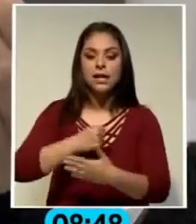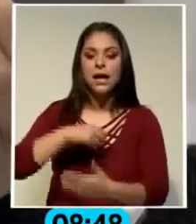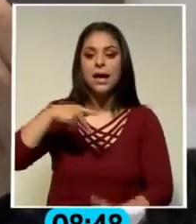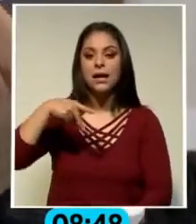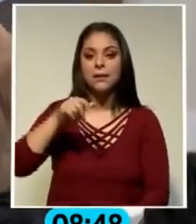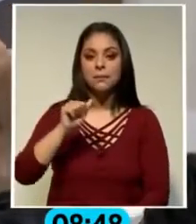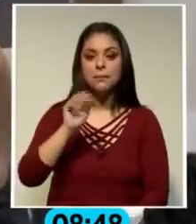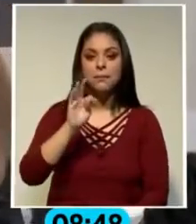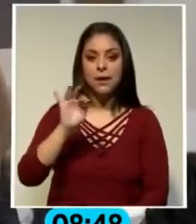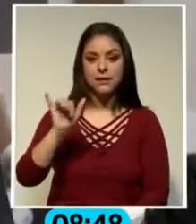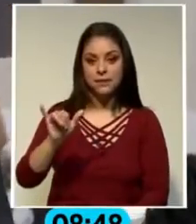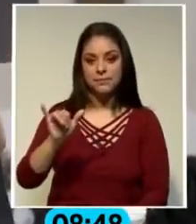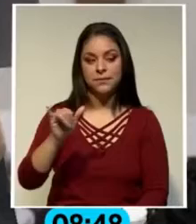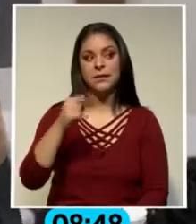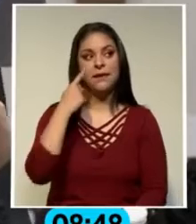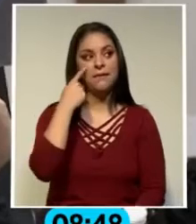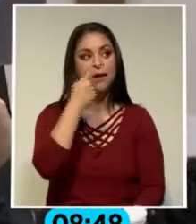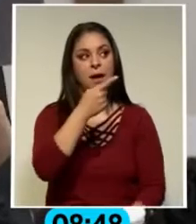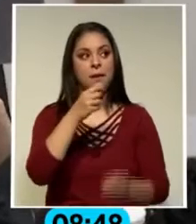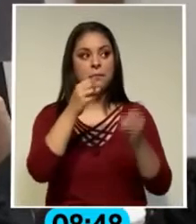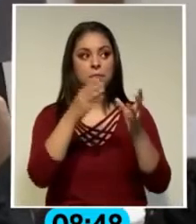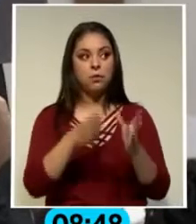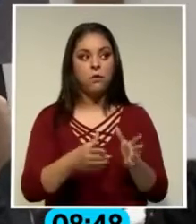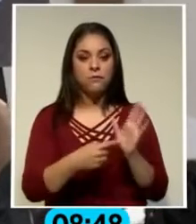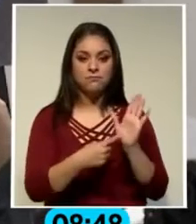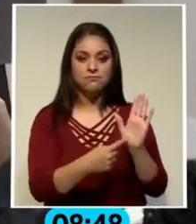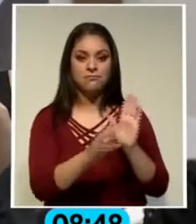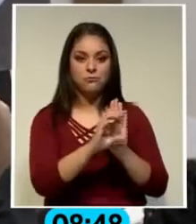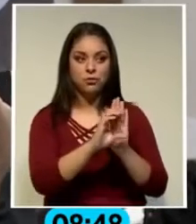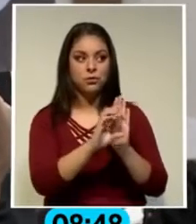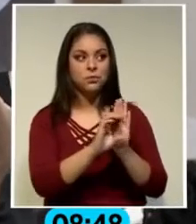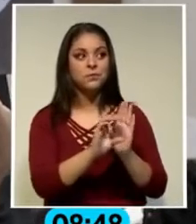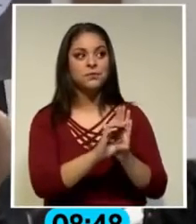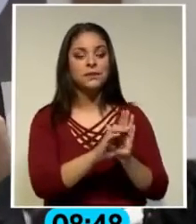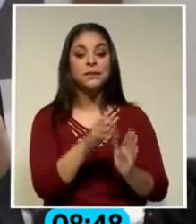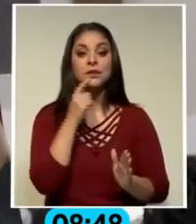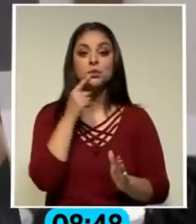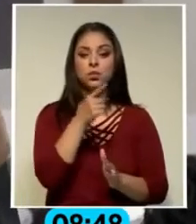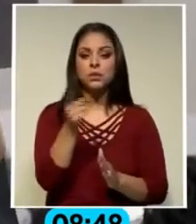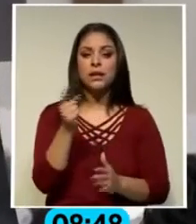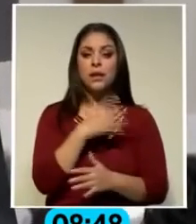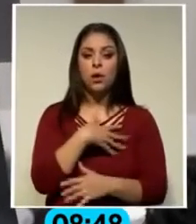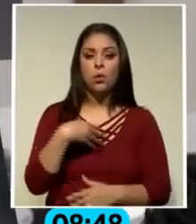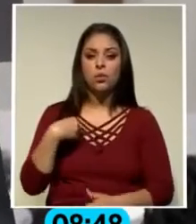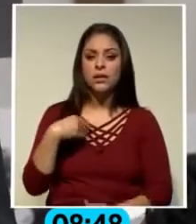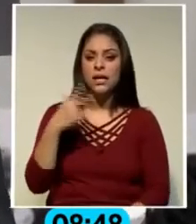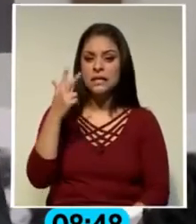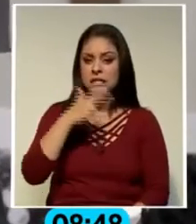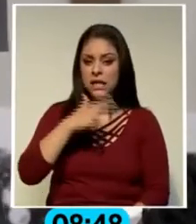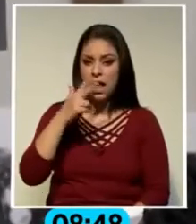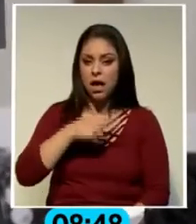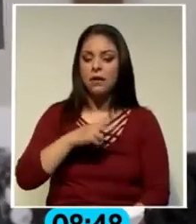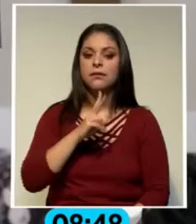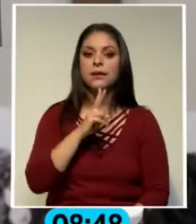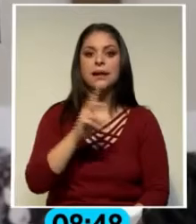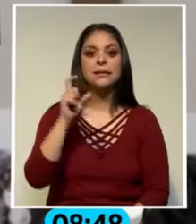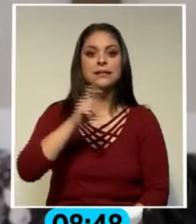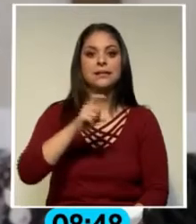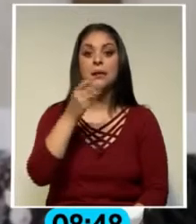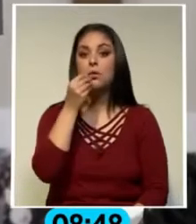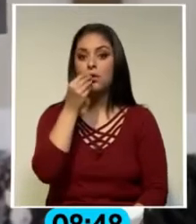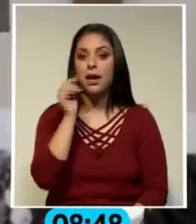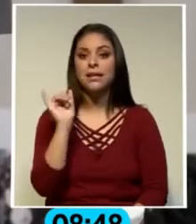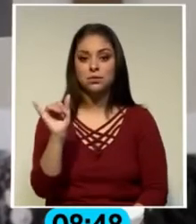eso que tiene la niña Gwen en sus manos, verdad? Mira, dice ¿sí? que si eres amante del chile, definitivamente tienes que